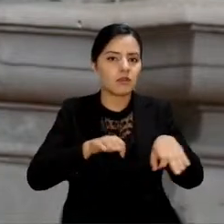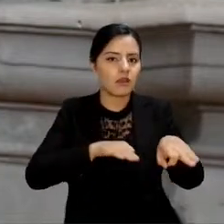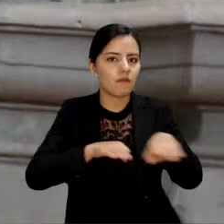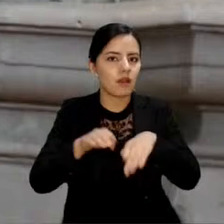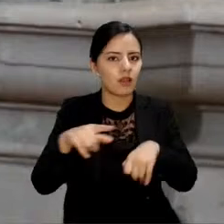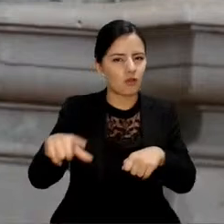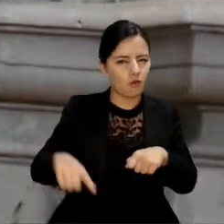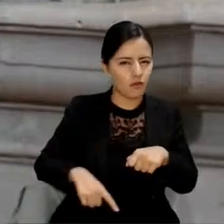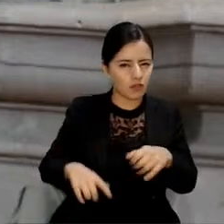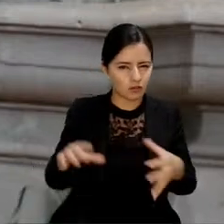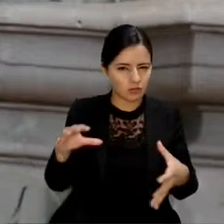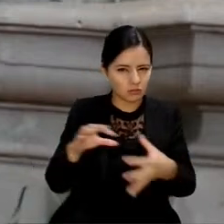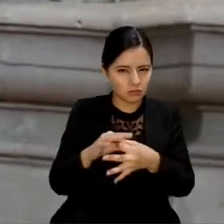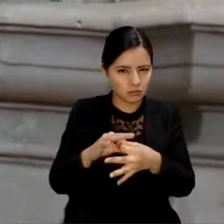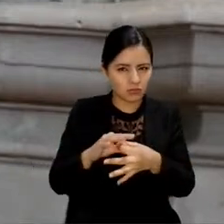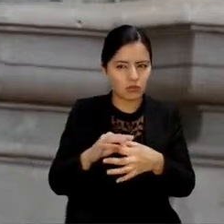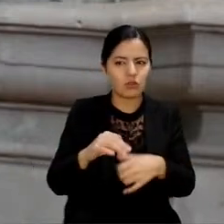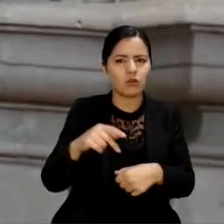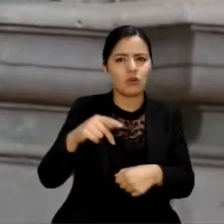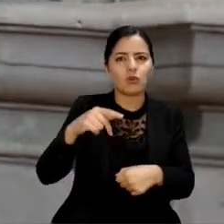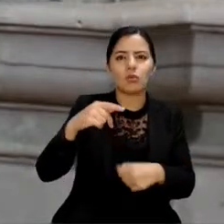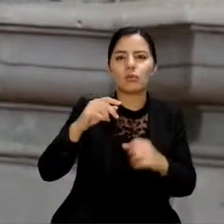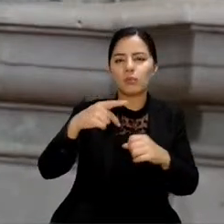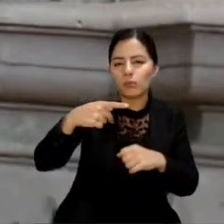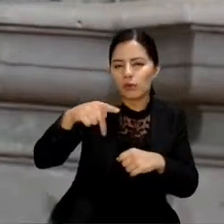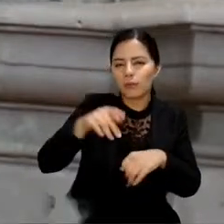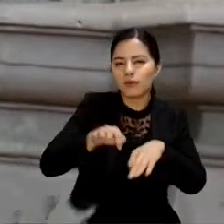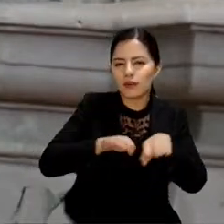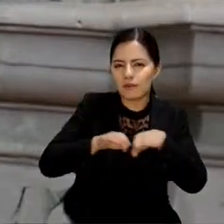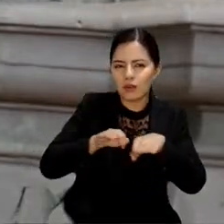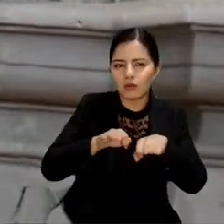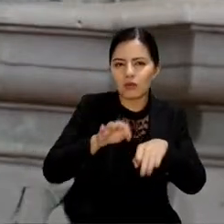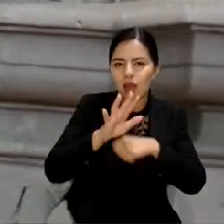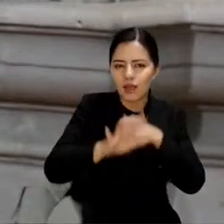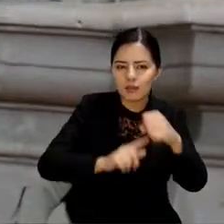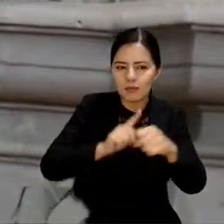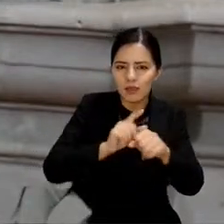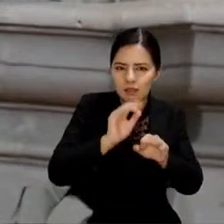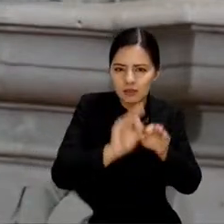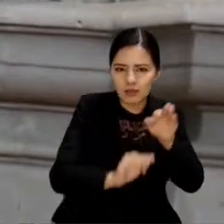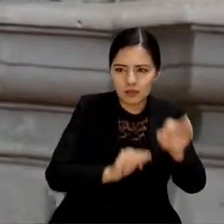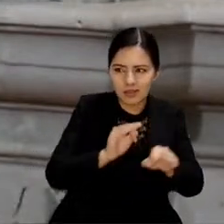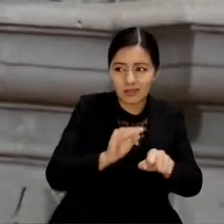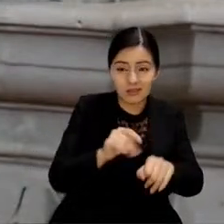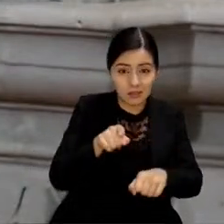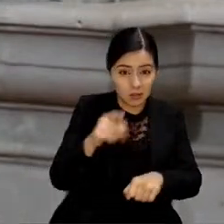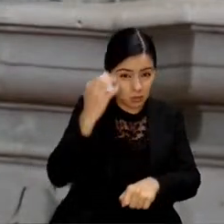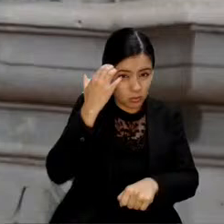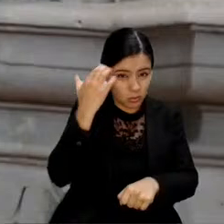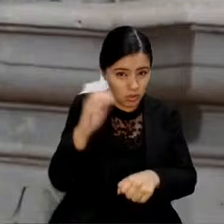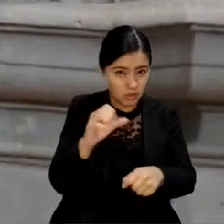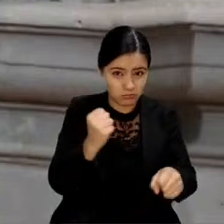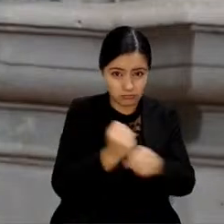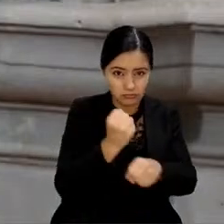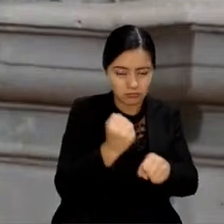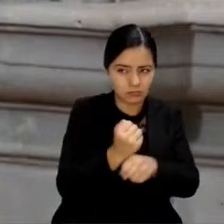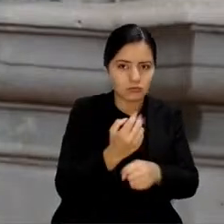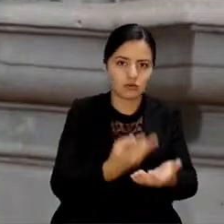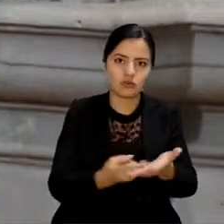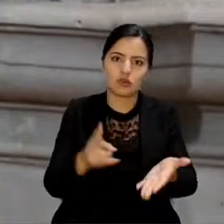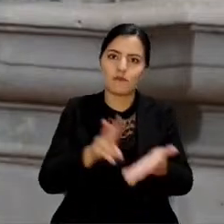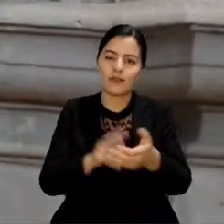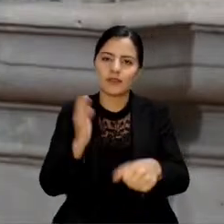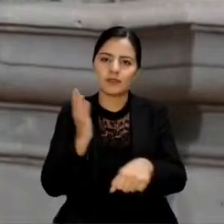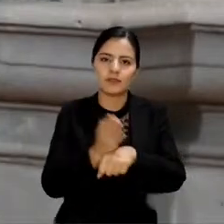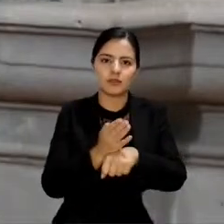servidores públicos que tengan por encargo el manejo de los animales. transitorio, primero publiques en el presente